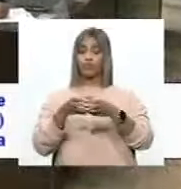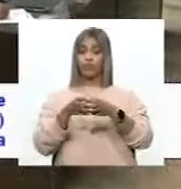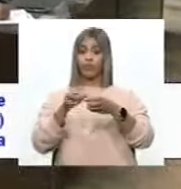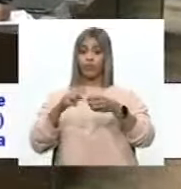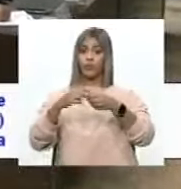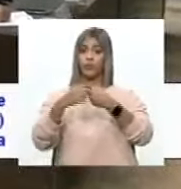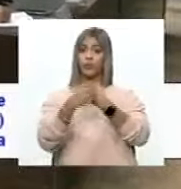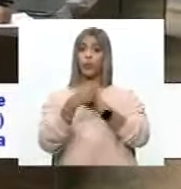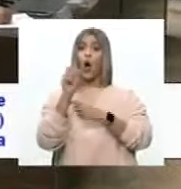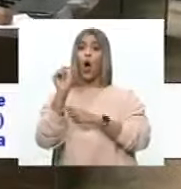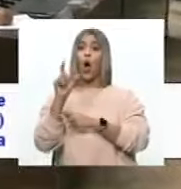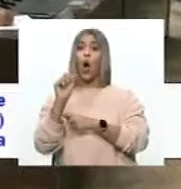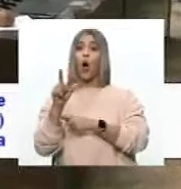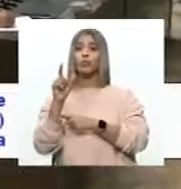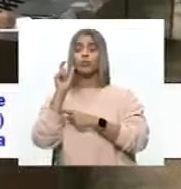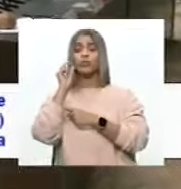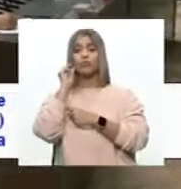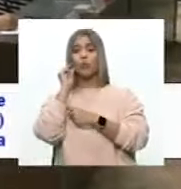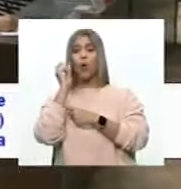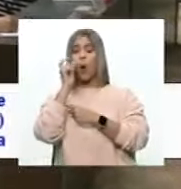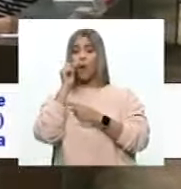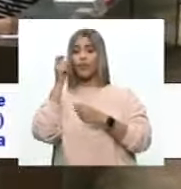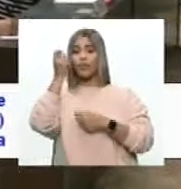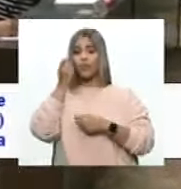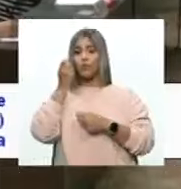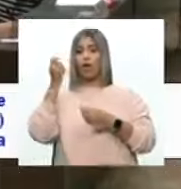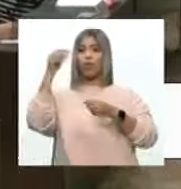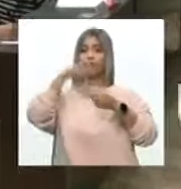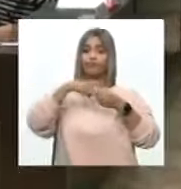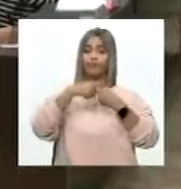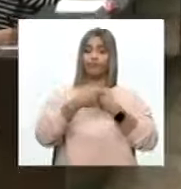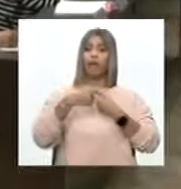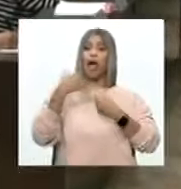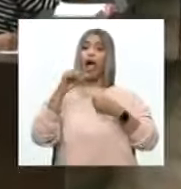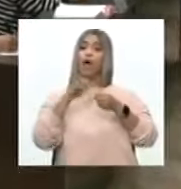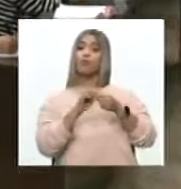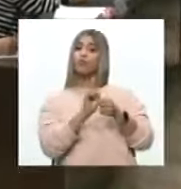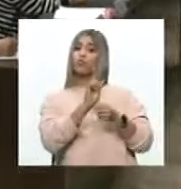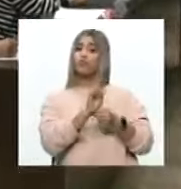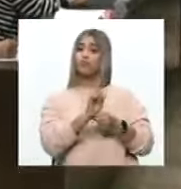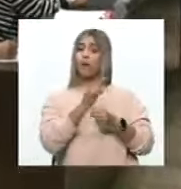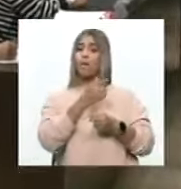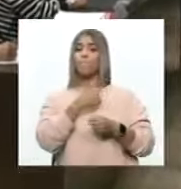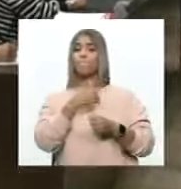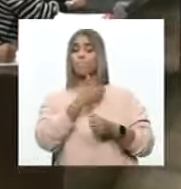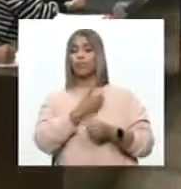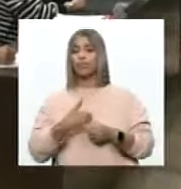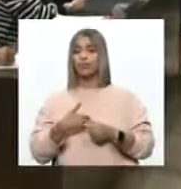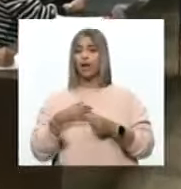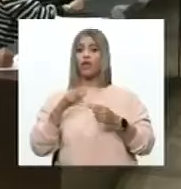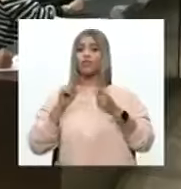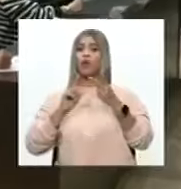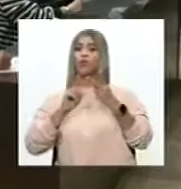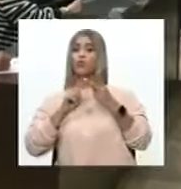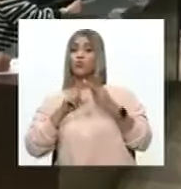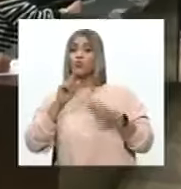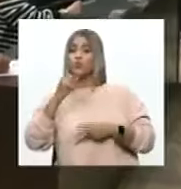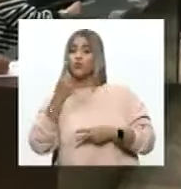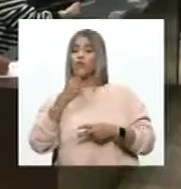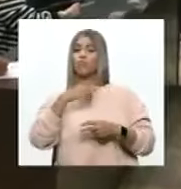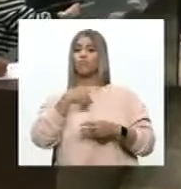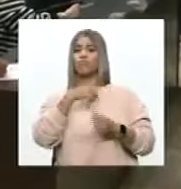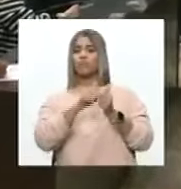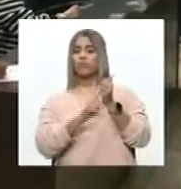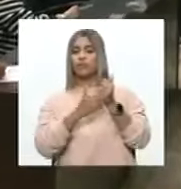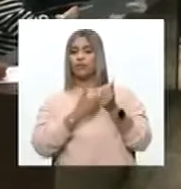11 diputados y diputadas. Contarán con un presidente o presidenta, un vicepresidente o vicepresidenta y un secretario